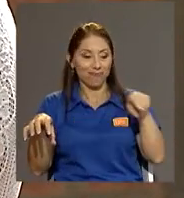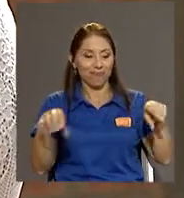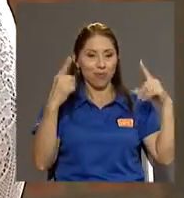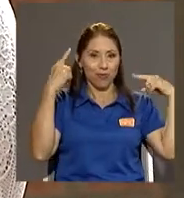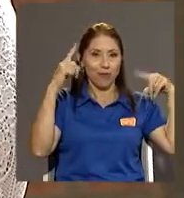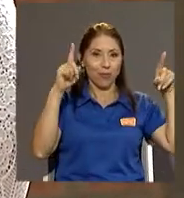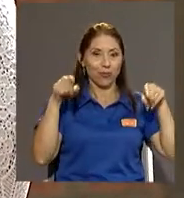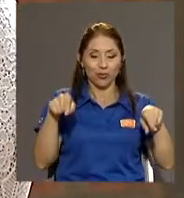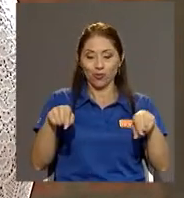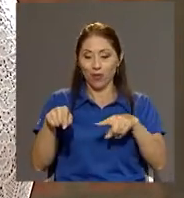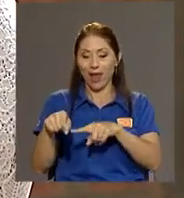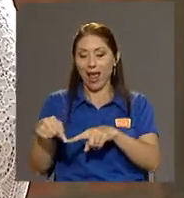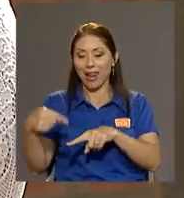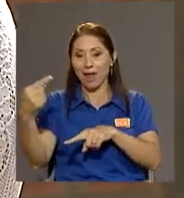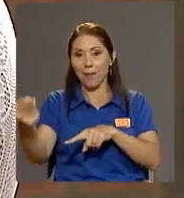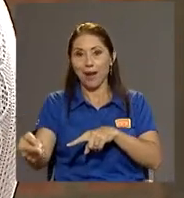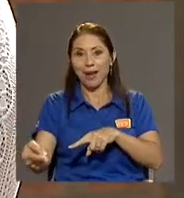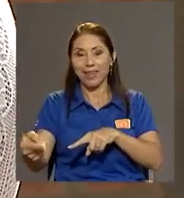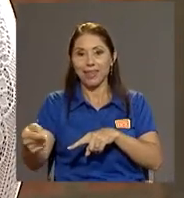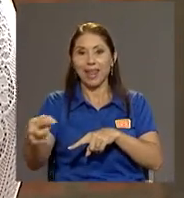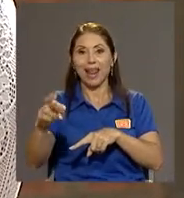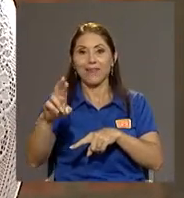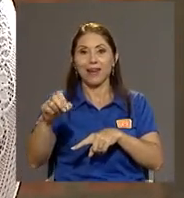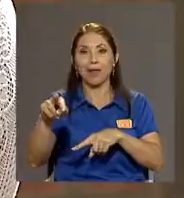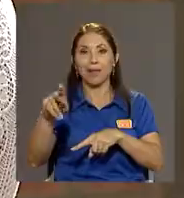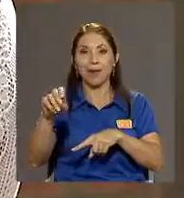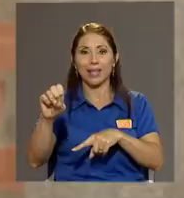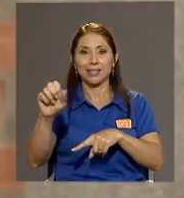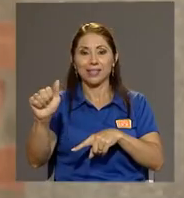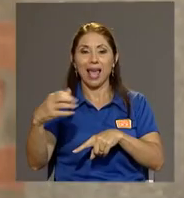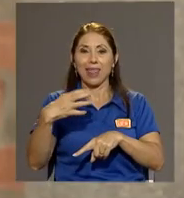de la represa de Miguel Dengo.